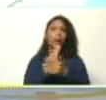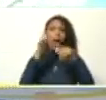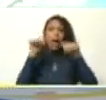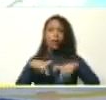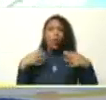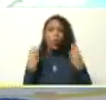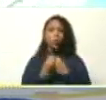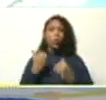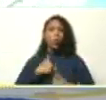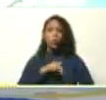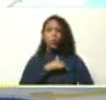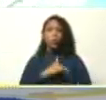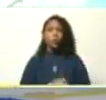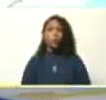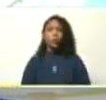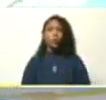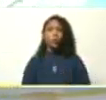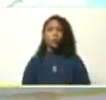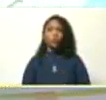nosotros.